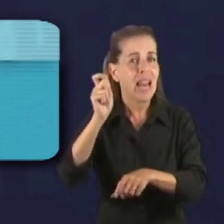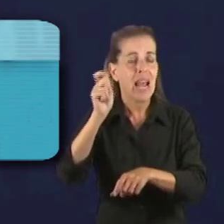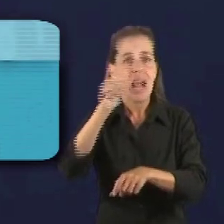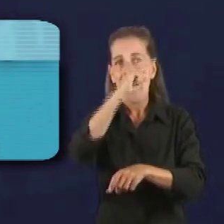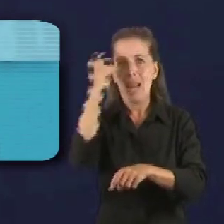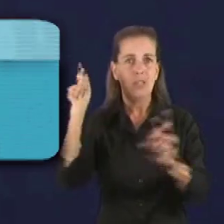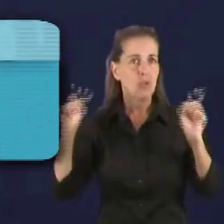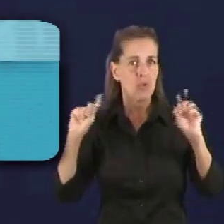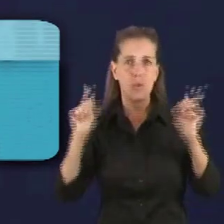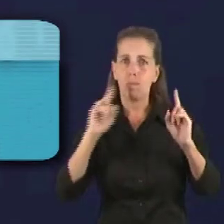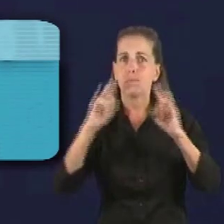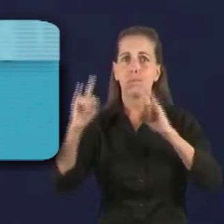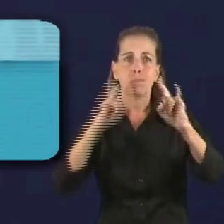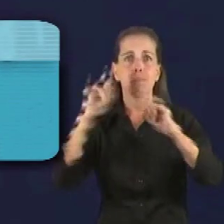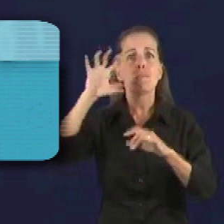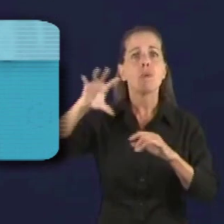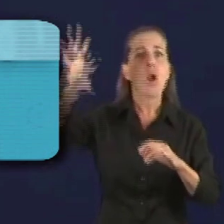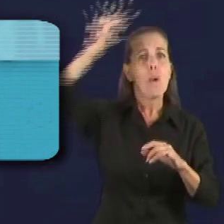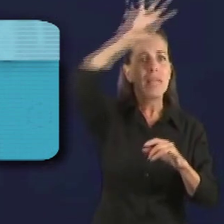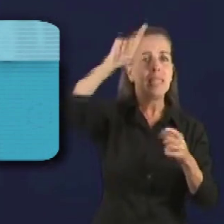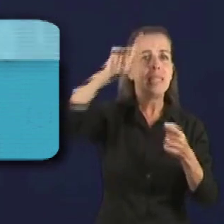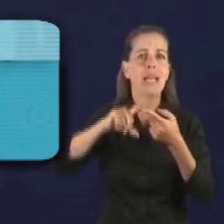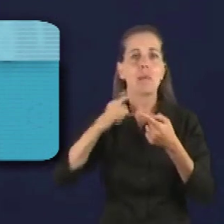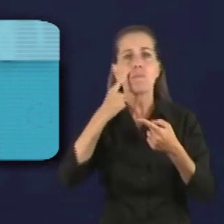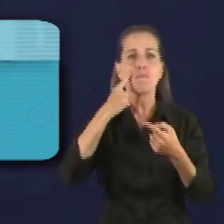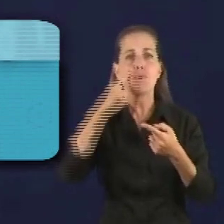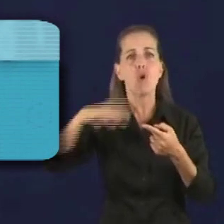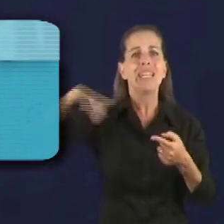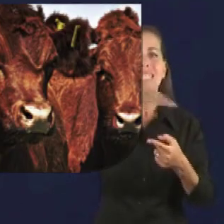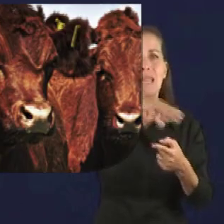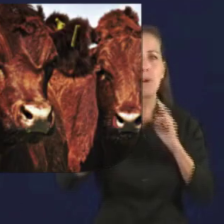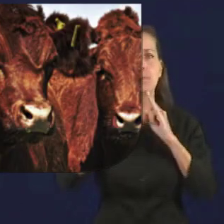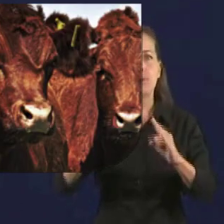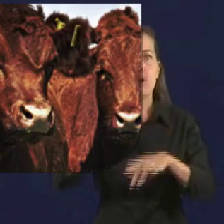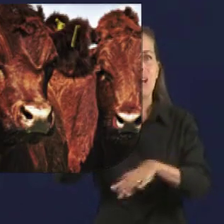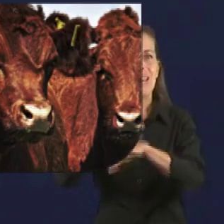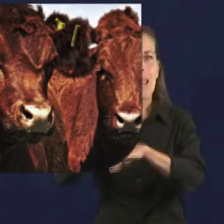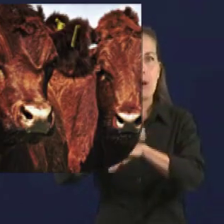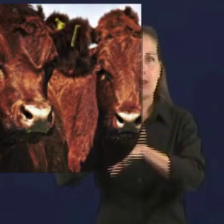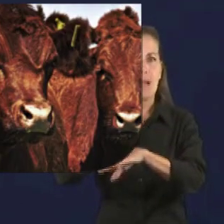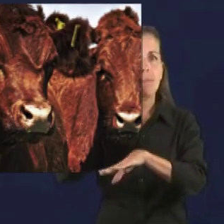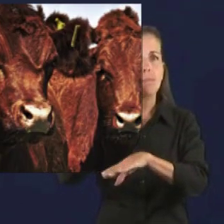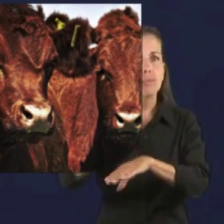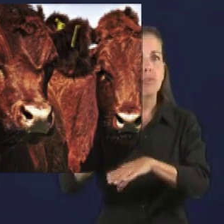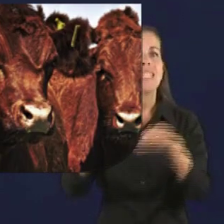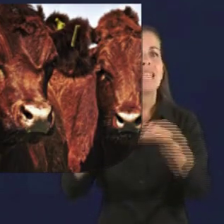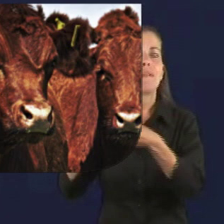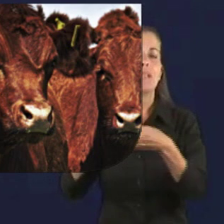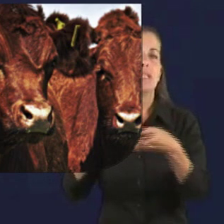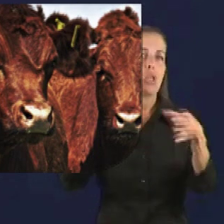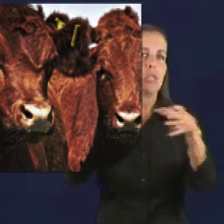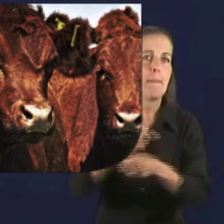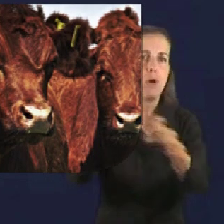las provincias y los municipios son responsables por sus sistemas de transportes públicos en el ámbito, por supuesto, de